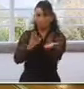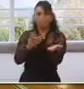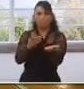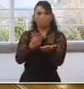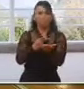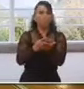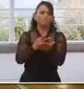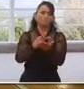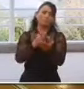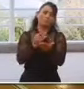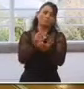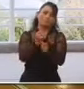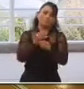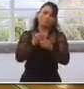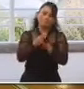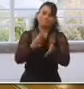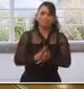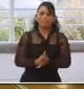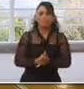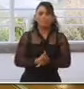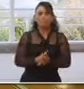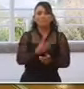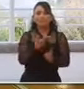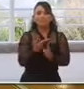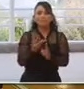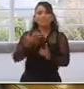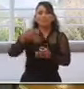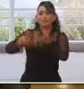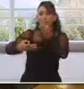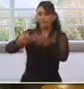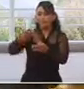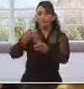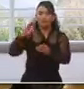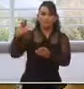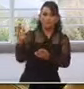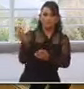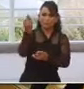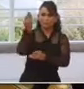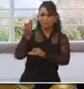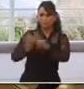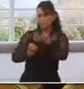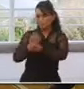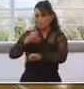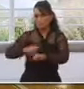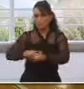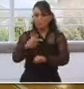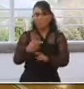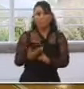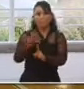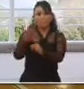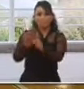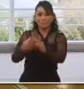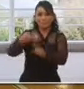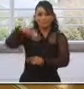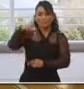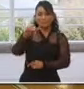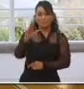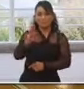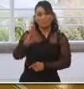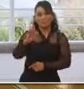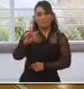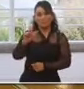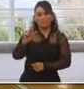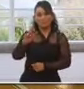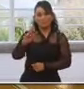revocan facultades de representación ante toda clase de tribunales estatales y federales otorgadas en favor de la licenciada Bárbara Reyes Chávez